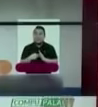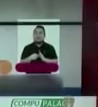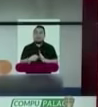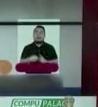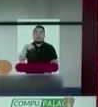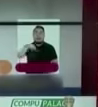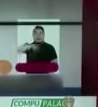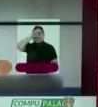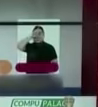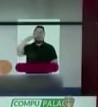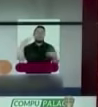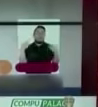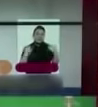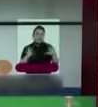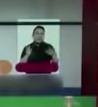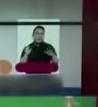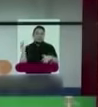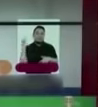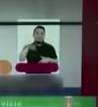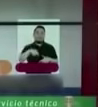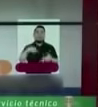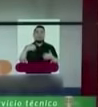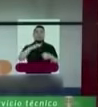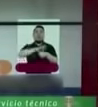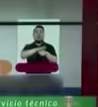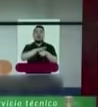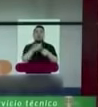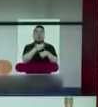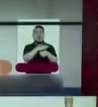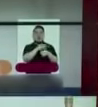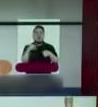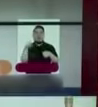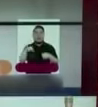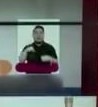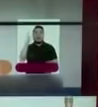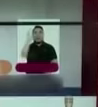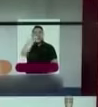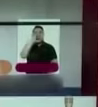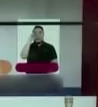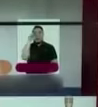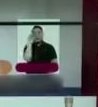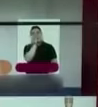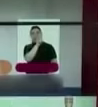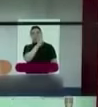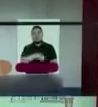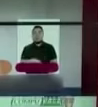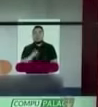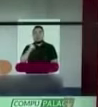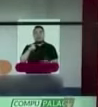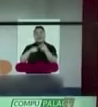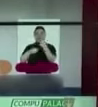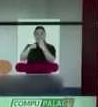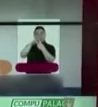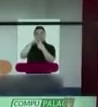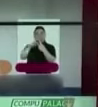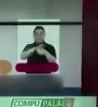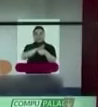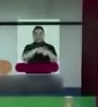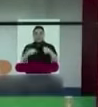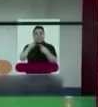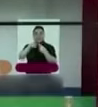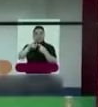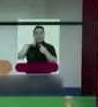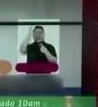UP, tienes hasta el día. Ya, no le pido el día, le pido el mes. No lo